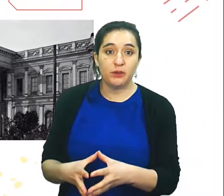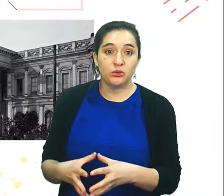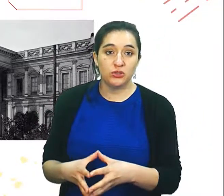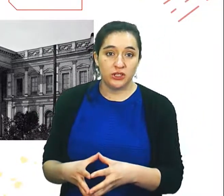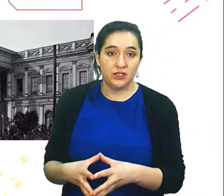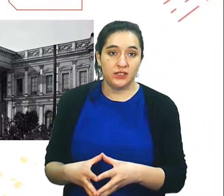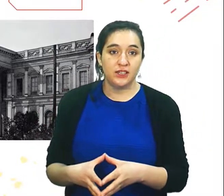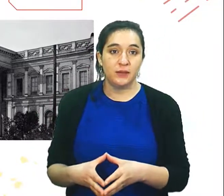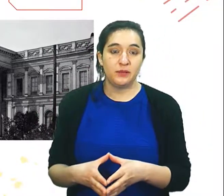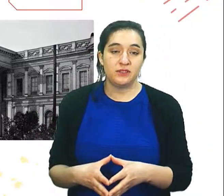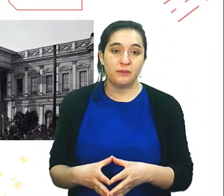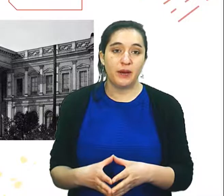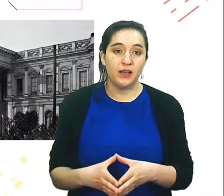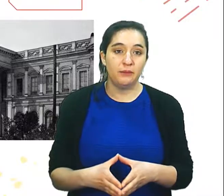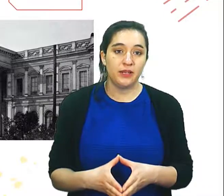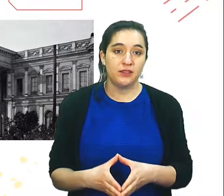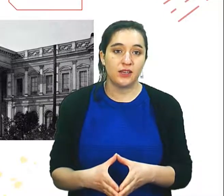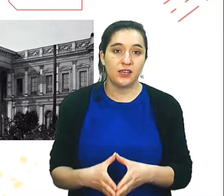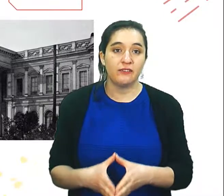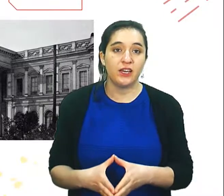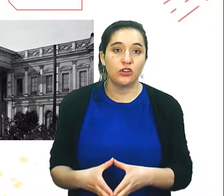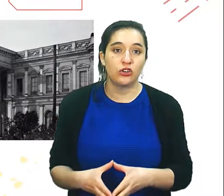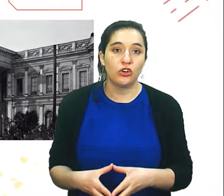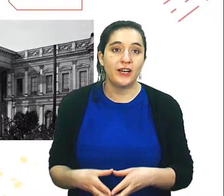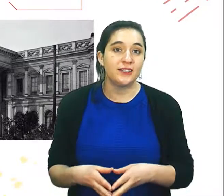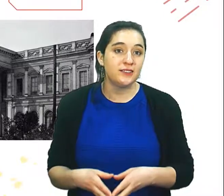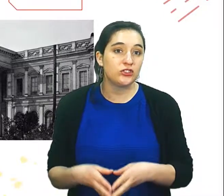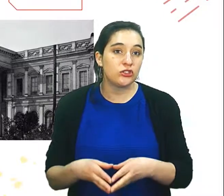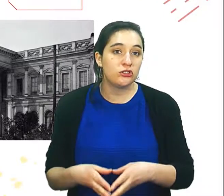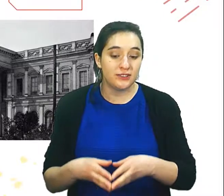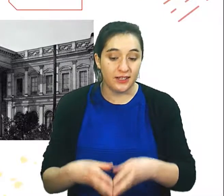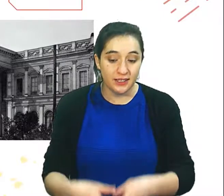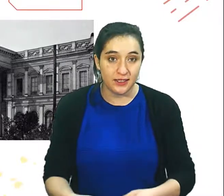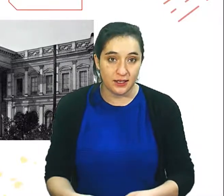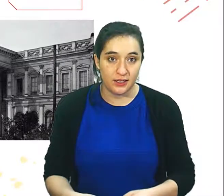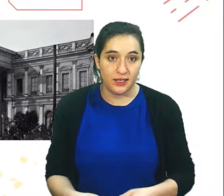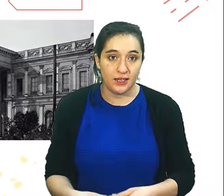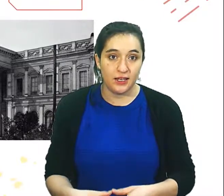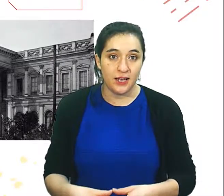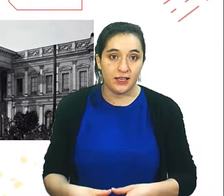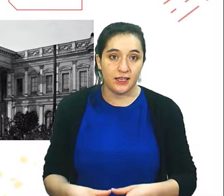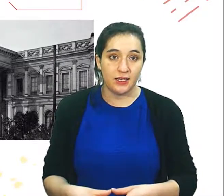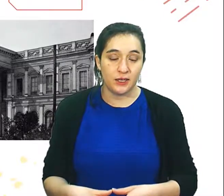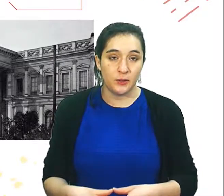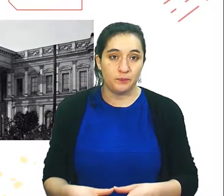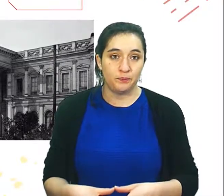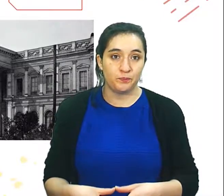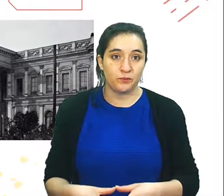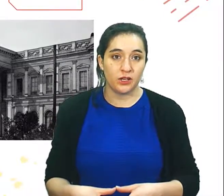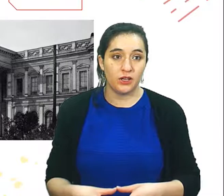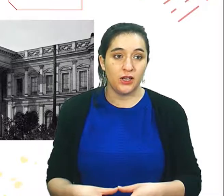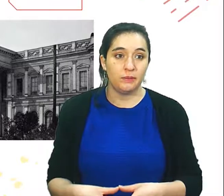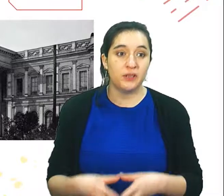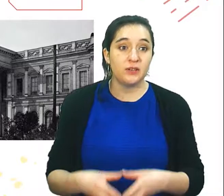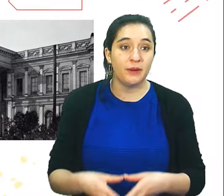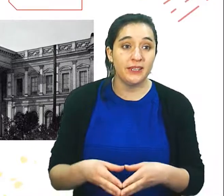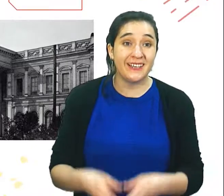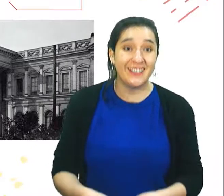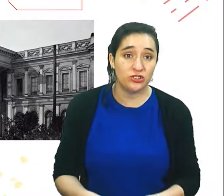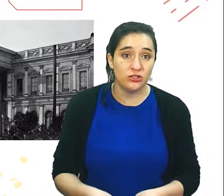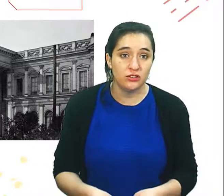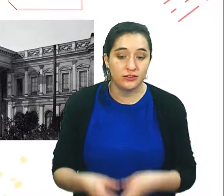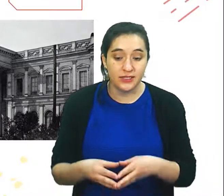va a repercutir y tiene principalmente que ver con la crisis en torno al salitre, que era el